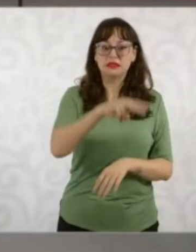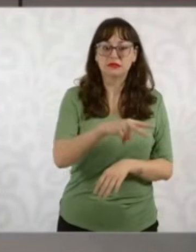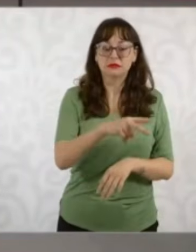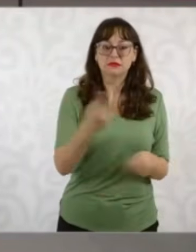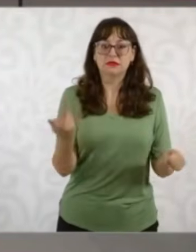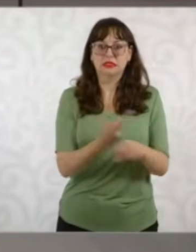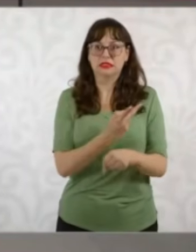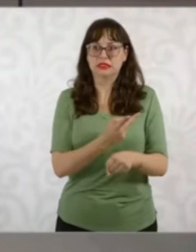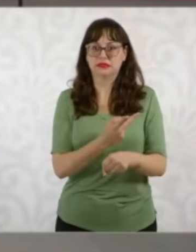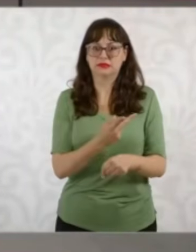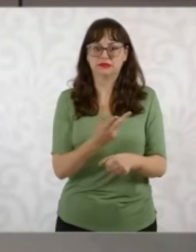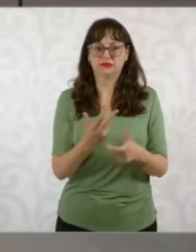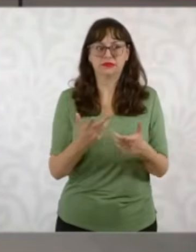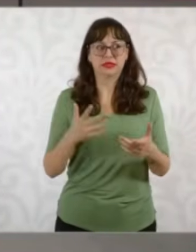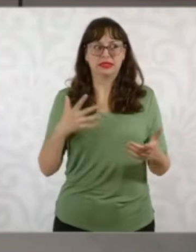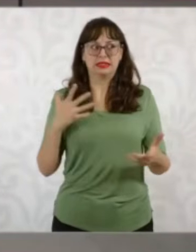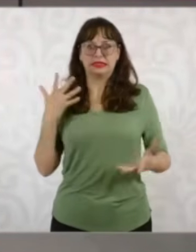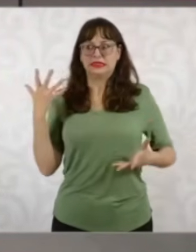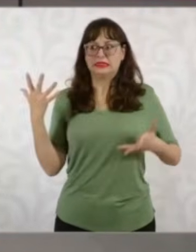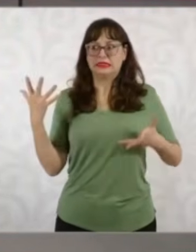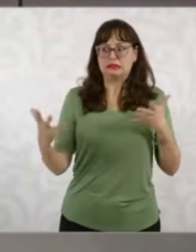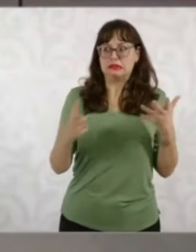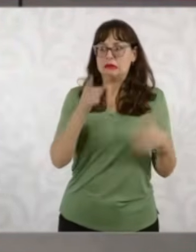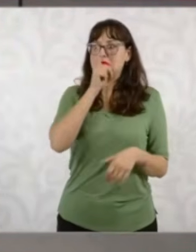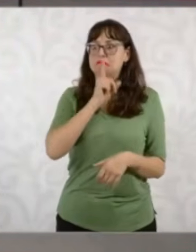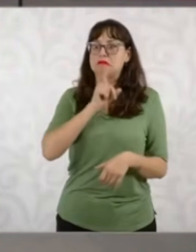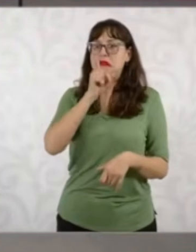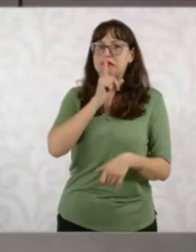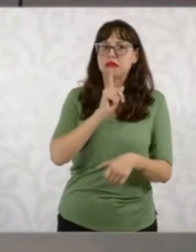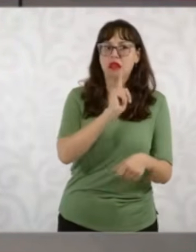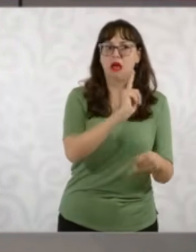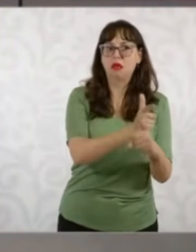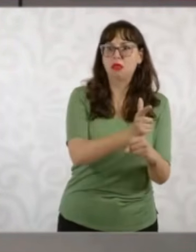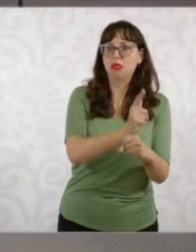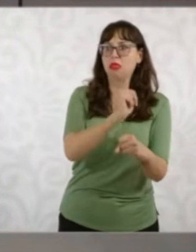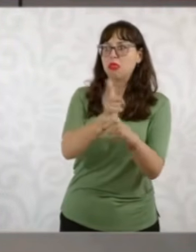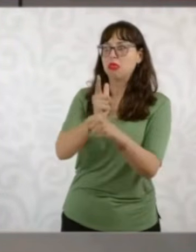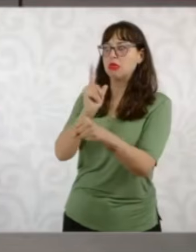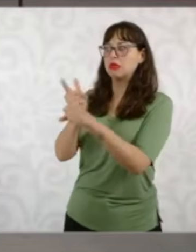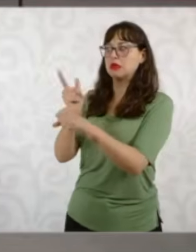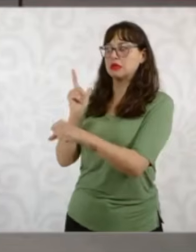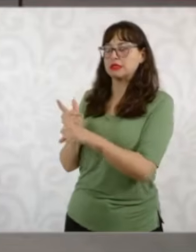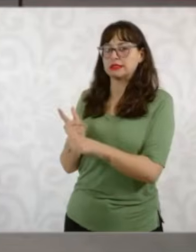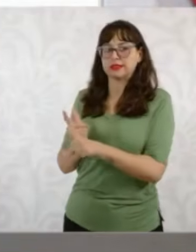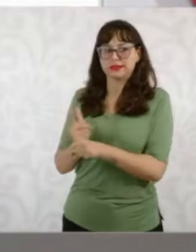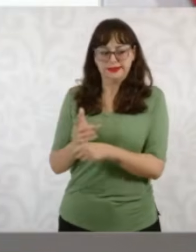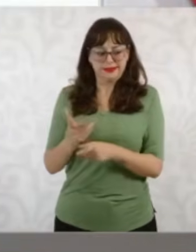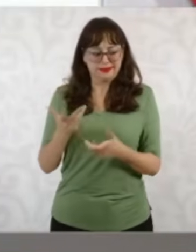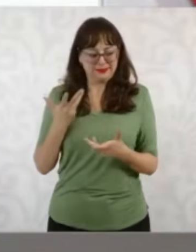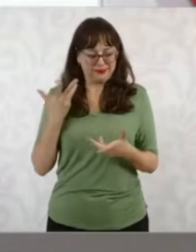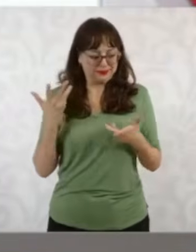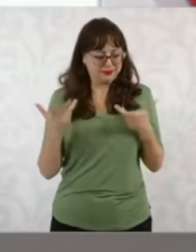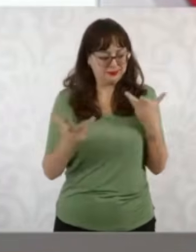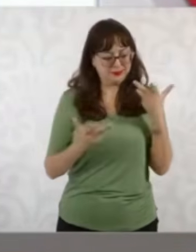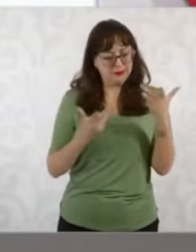narrativa. Los mexicanos, los paisanos, reciben a la presidenta. Va una nueva.